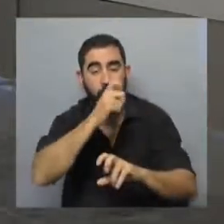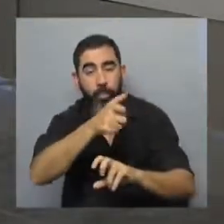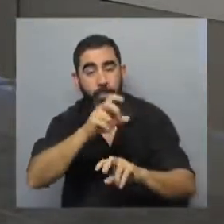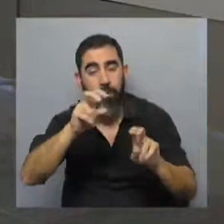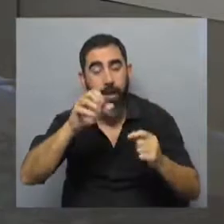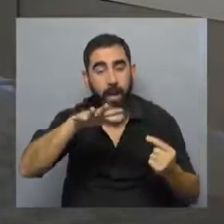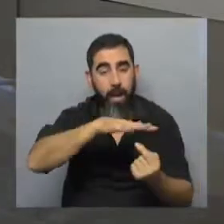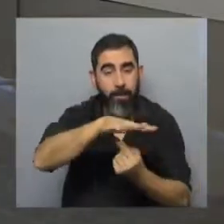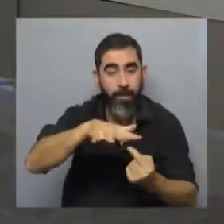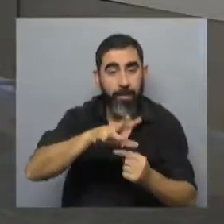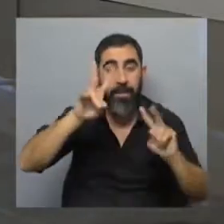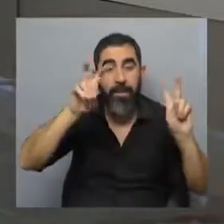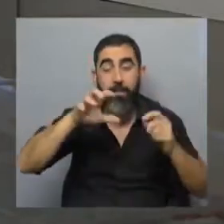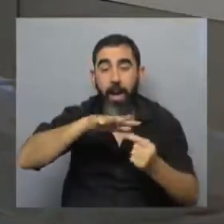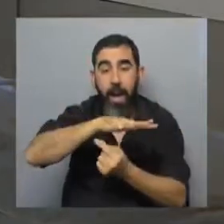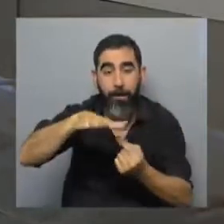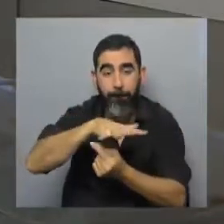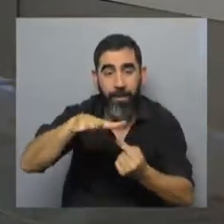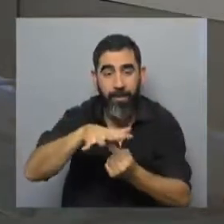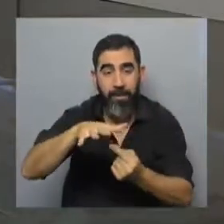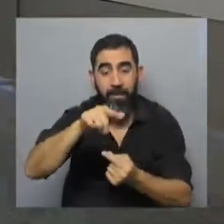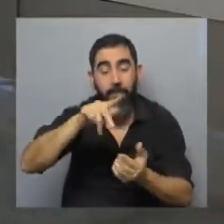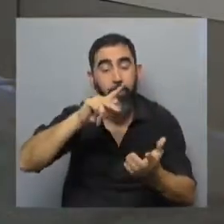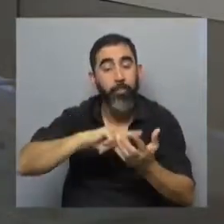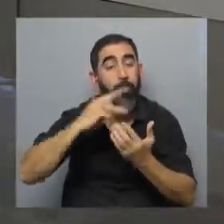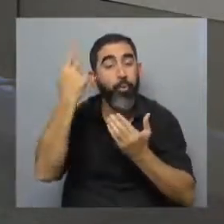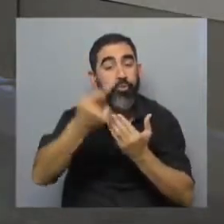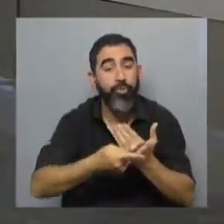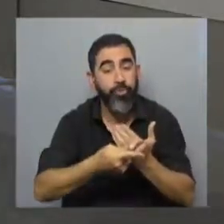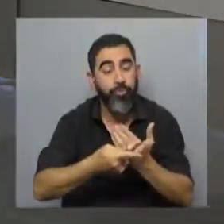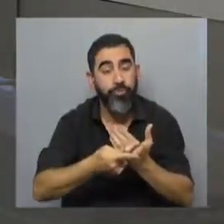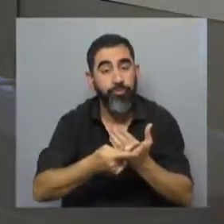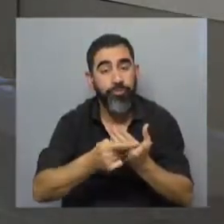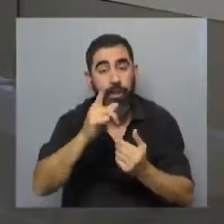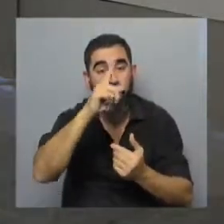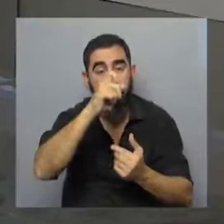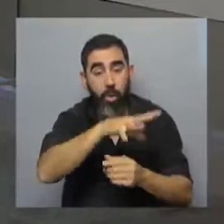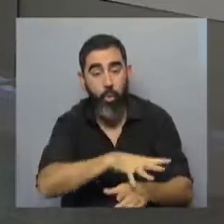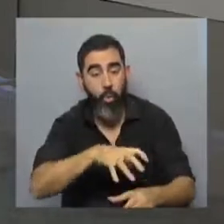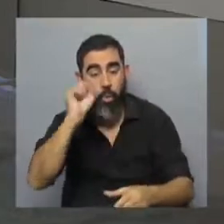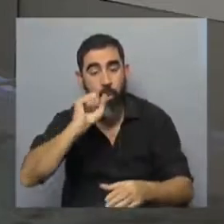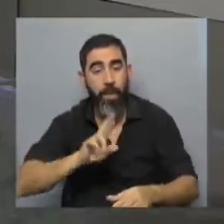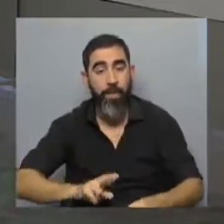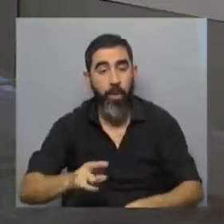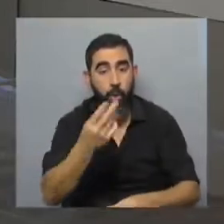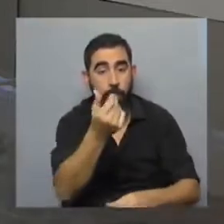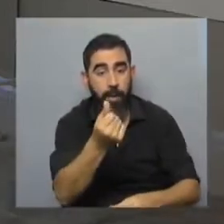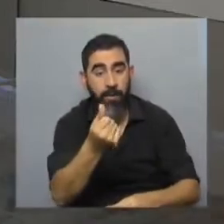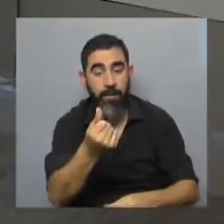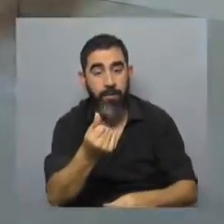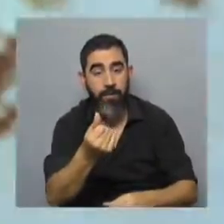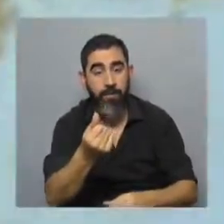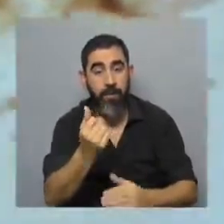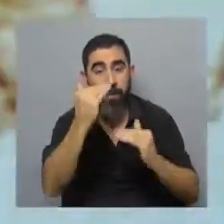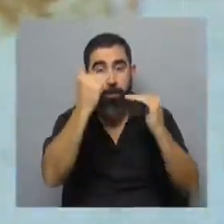vista ambiental. Desde el punto de vista ambiental entendemos que proyectos que involucren la toma de agua desde el Río de la Plata le sacan presión a